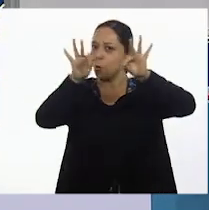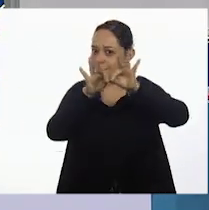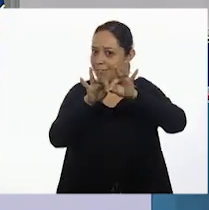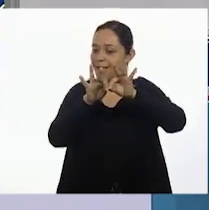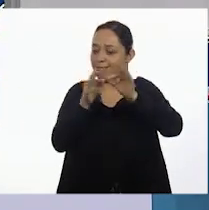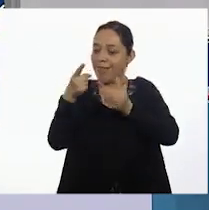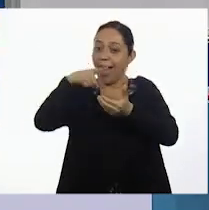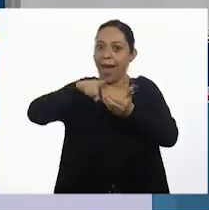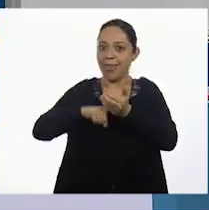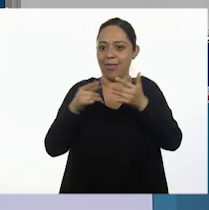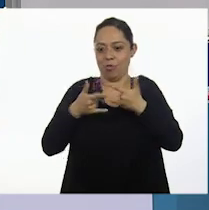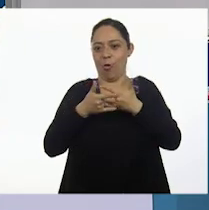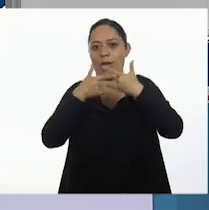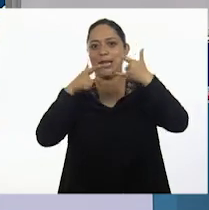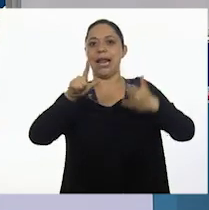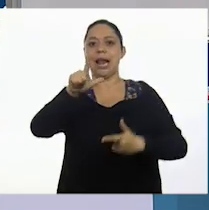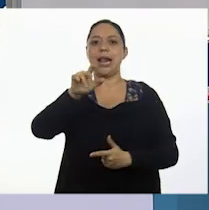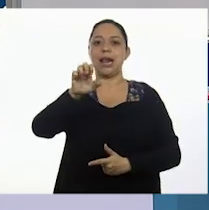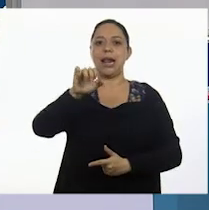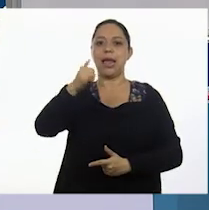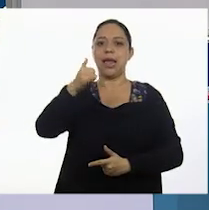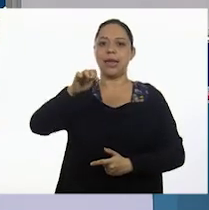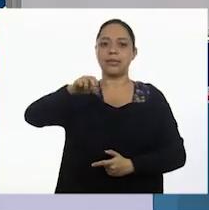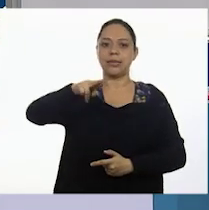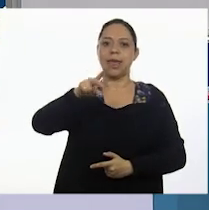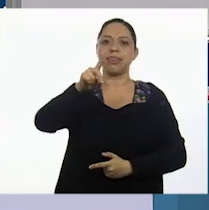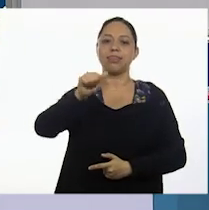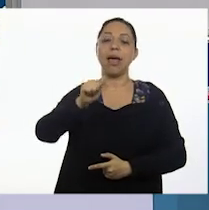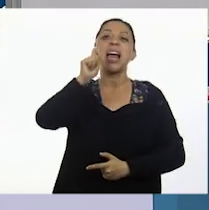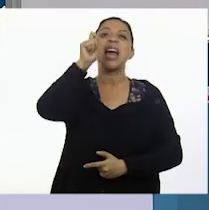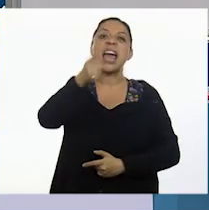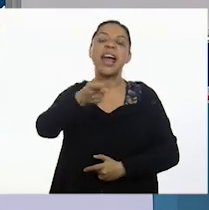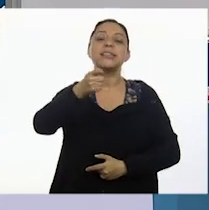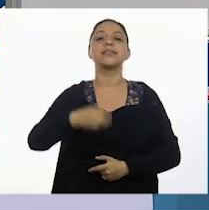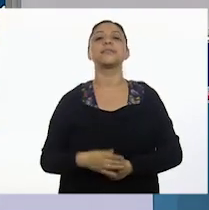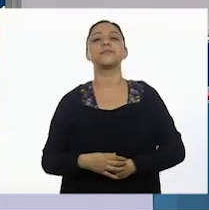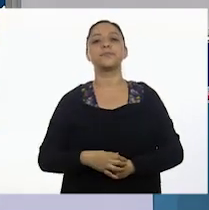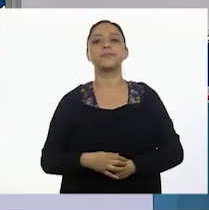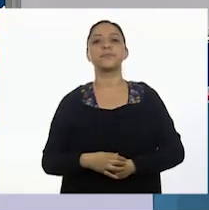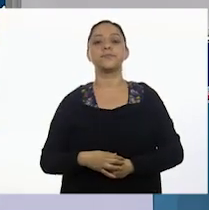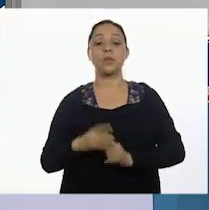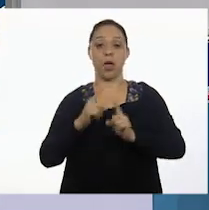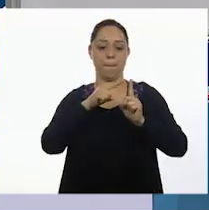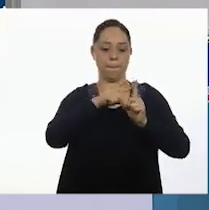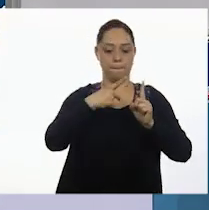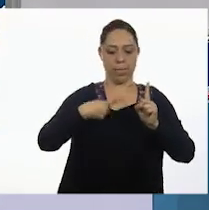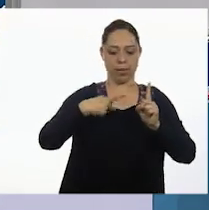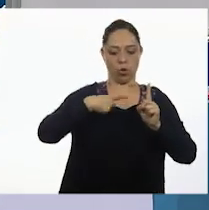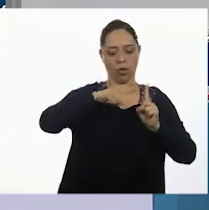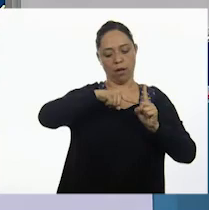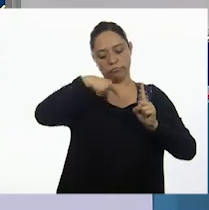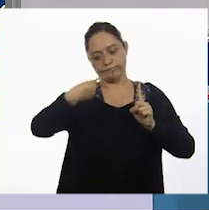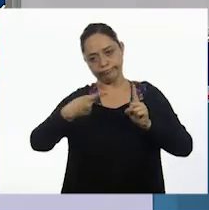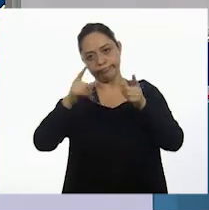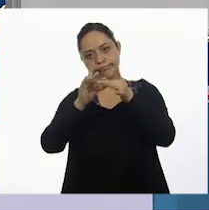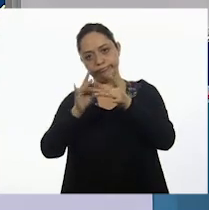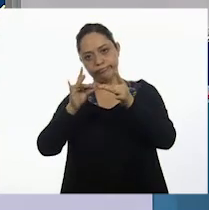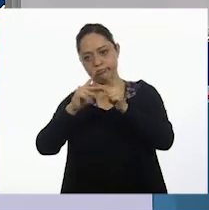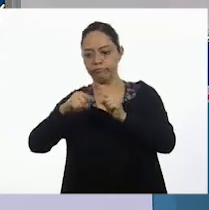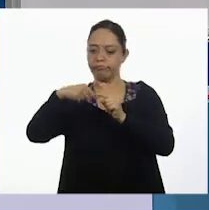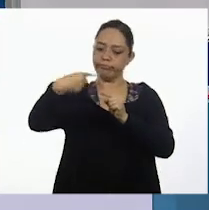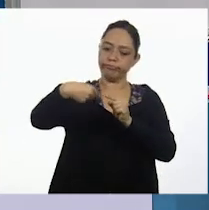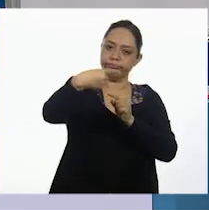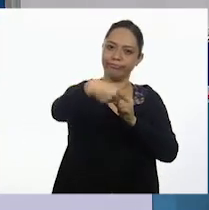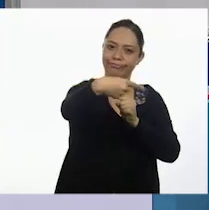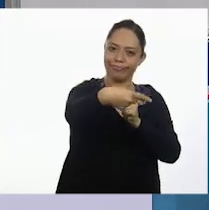de las leyendas, que es precisamente que las van platicando unos a otros. Recuerda que las leyendas permiten la